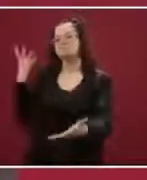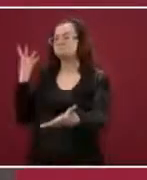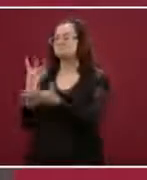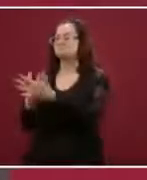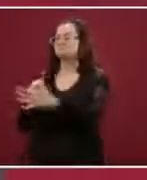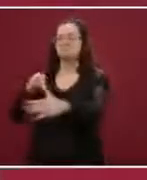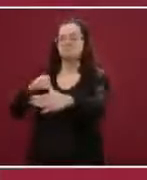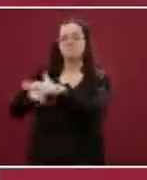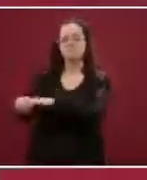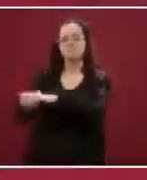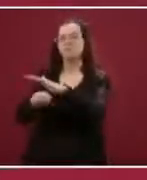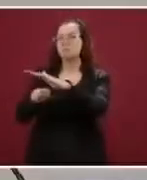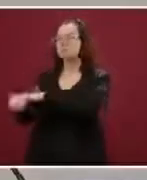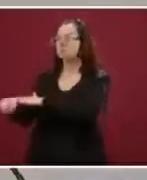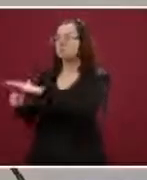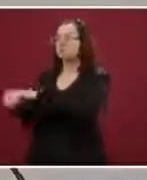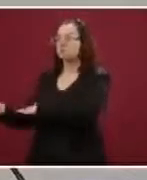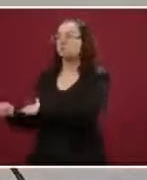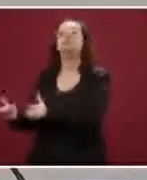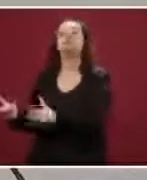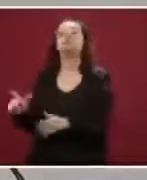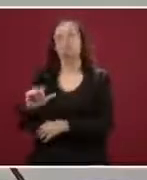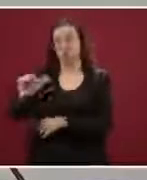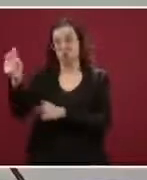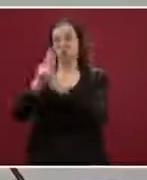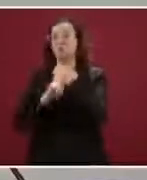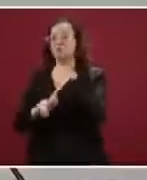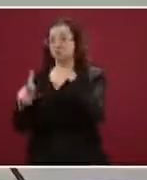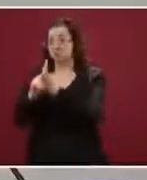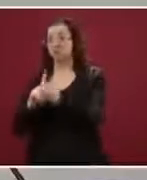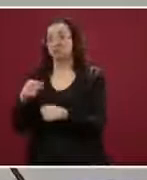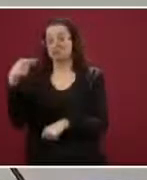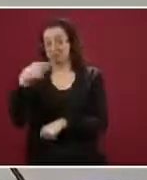países, tiene en la cárcel a presidentes